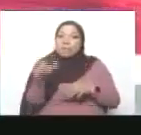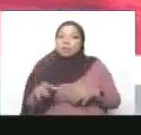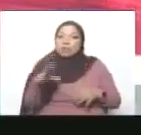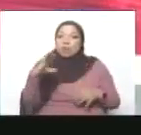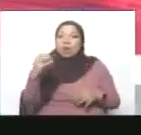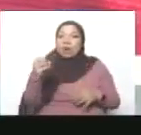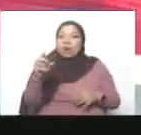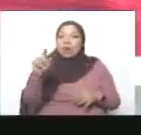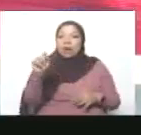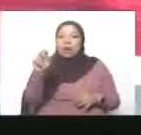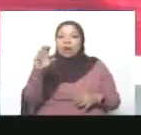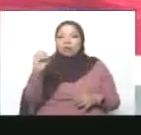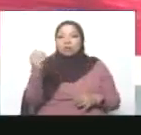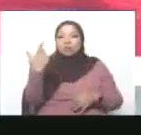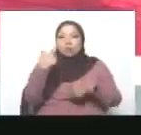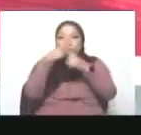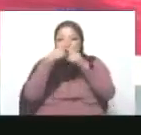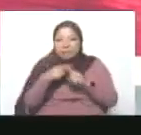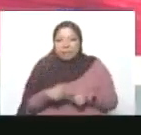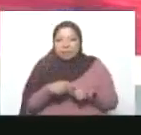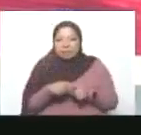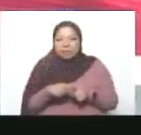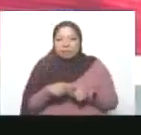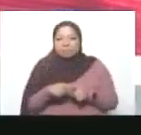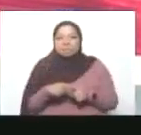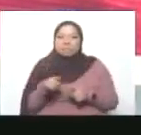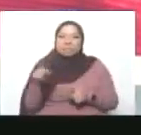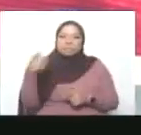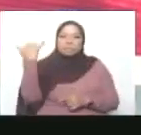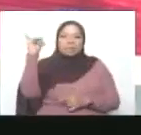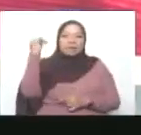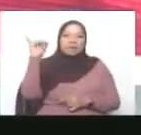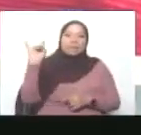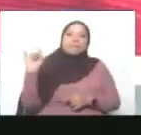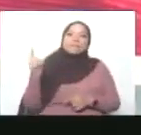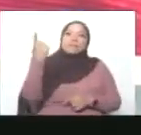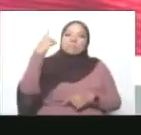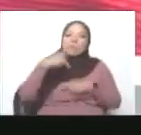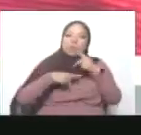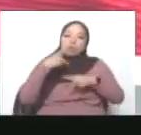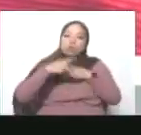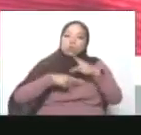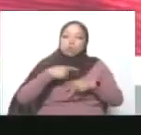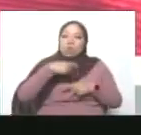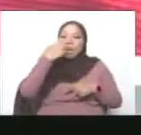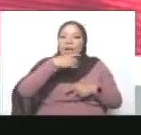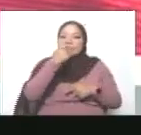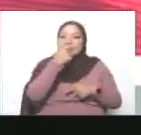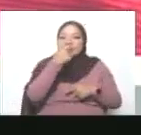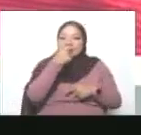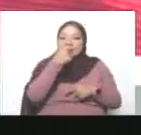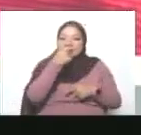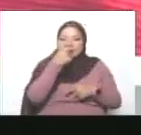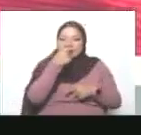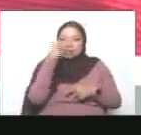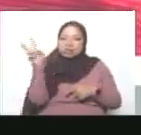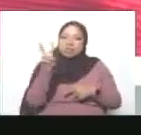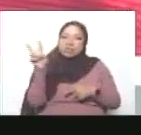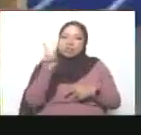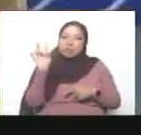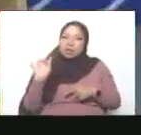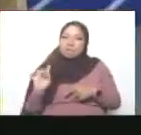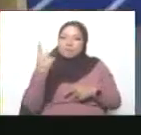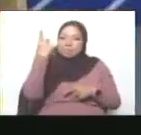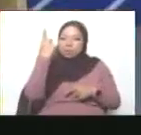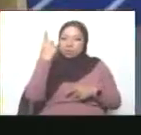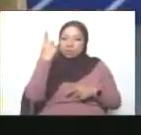Toma nota y actualiza tus estadísticas. Es Yaracuy el primer productor de aguacate de Venezuela.